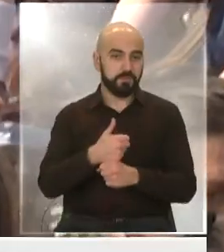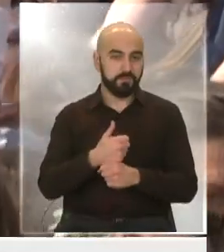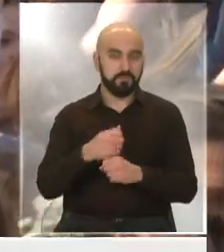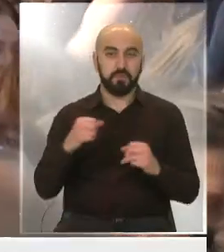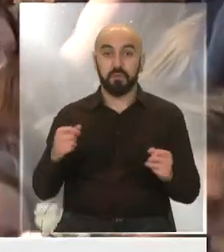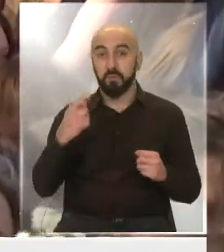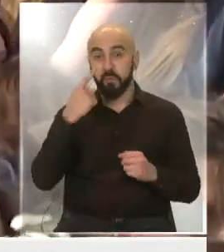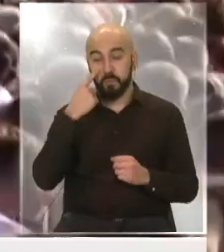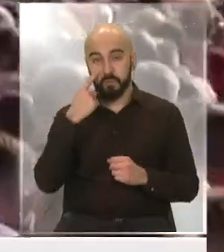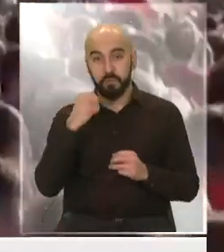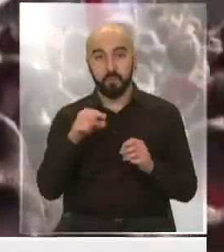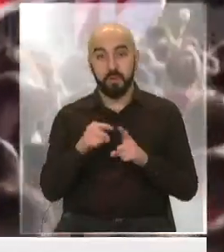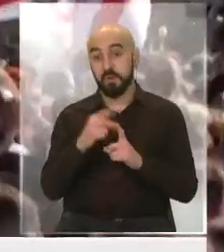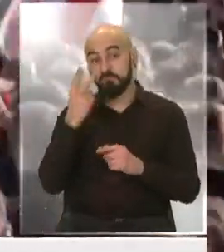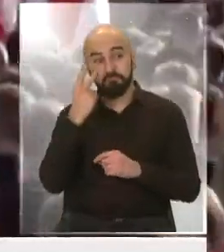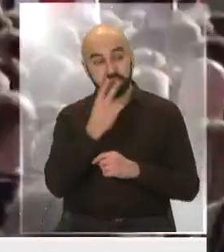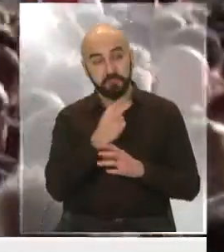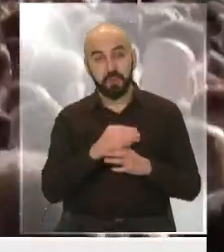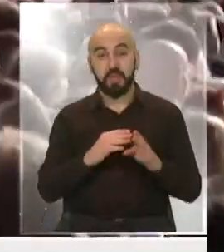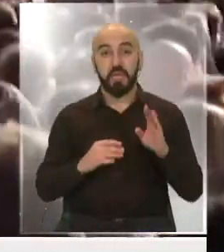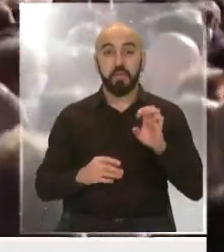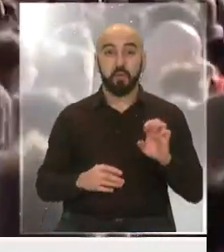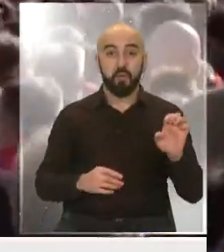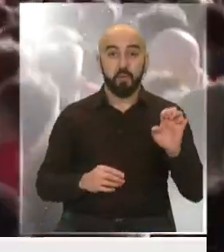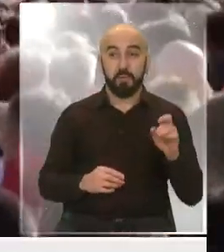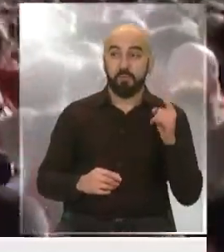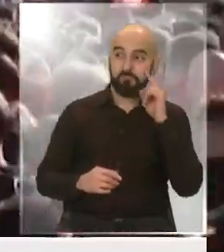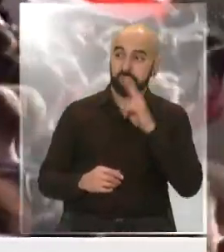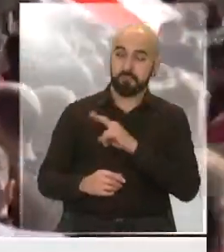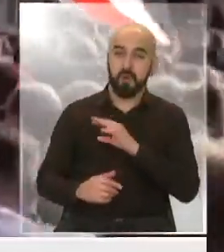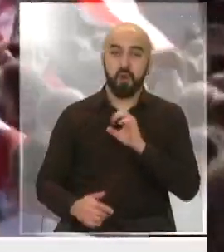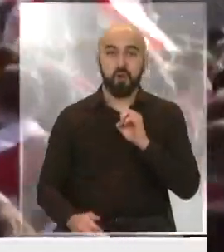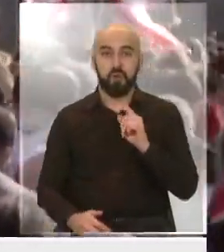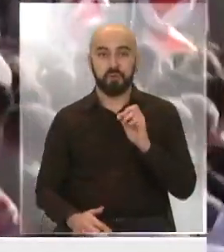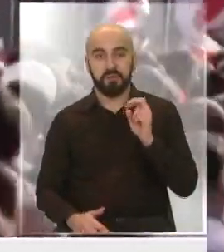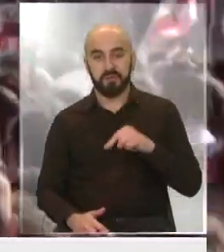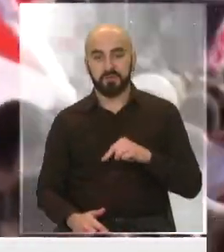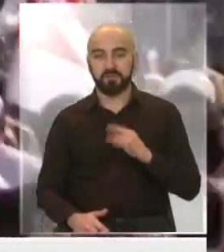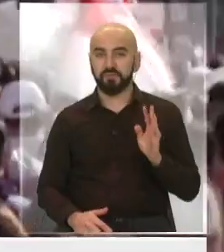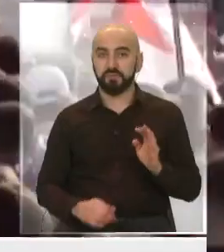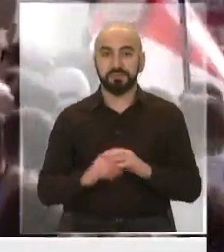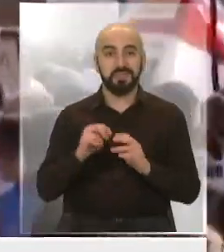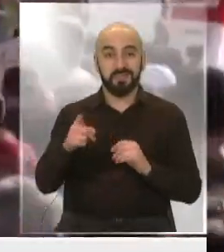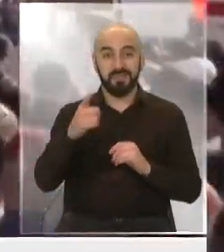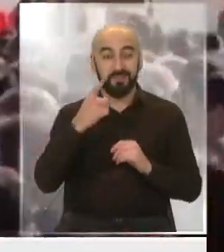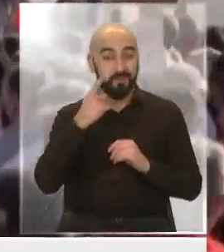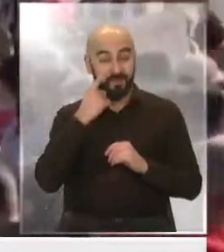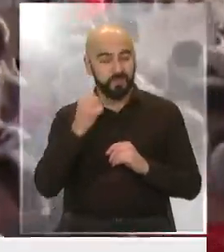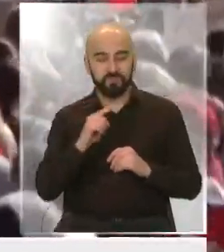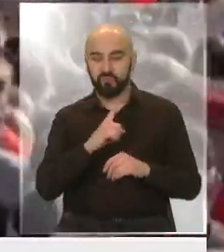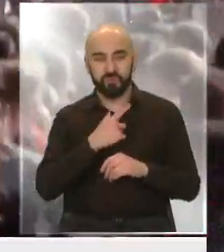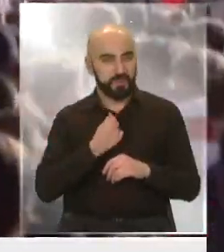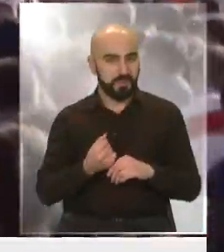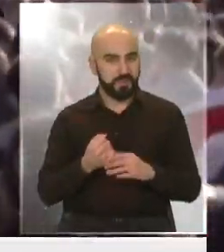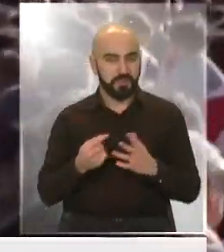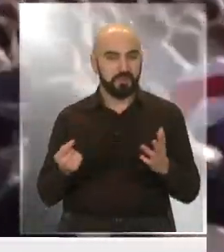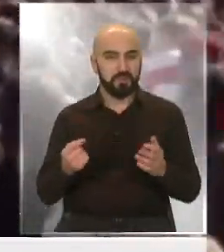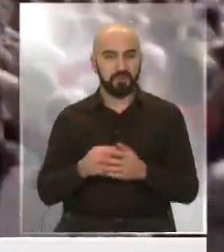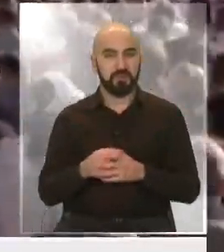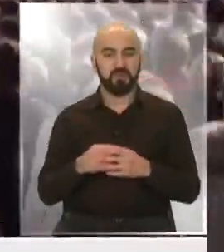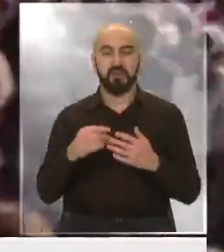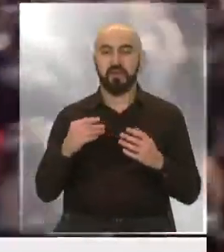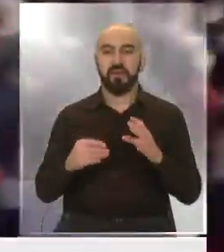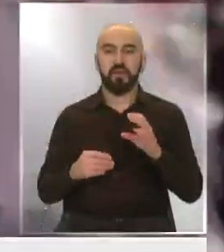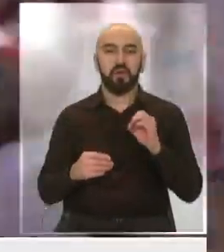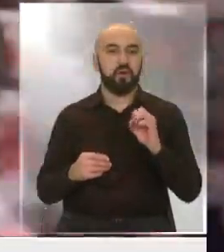a mirar hacia Europa Occidental, mirar hacia la OTAN. Y lo que no quiere Vladimir Putin es tener a la OTAN, ya la tiene en la frontera,